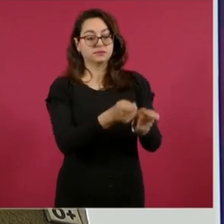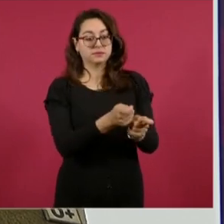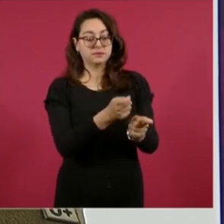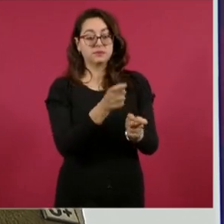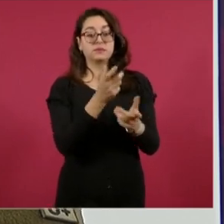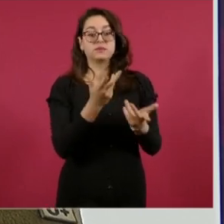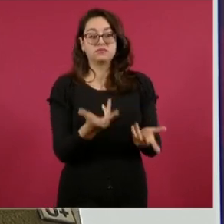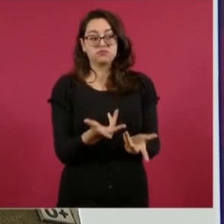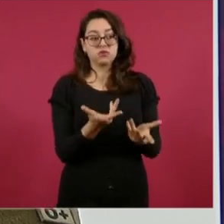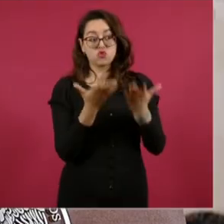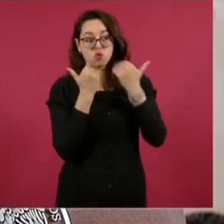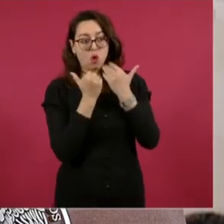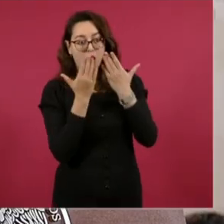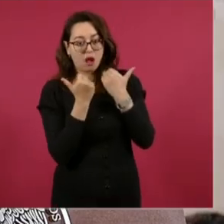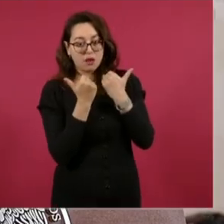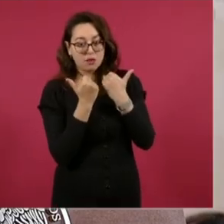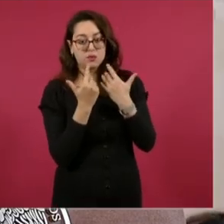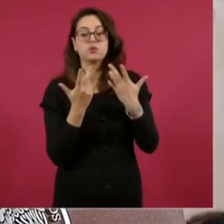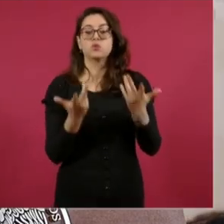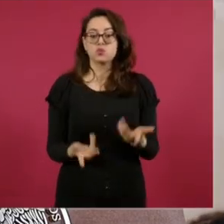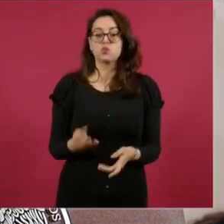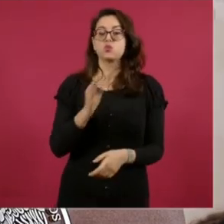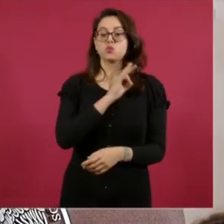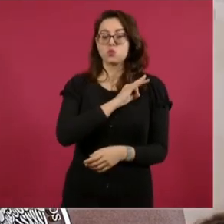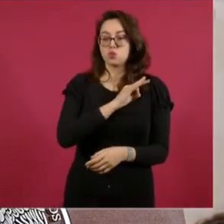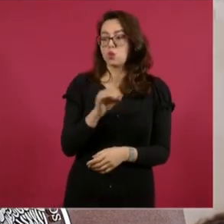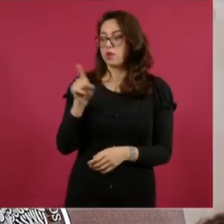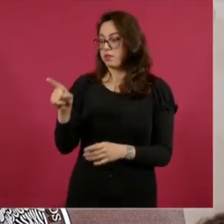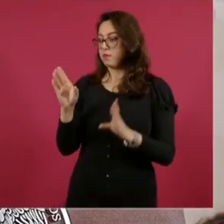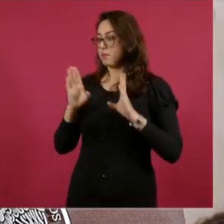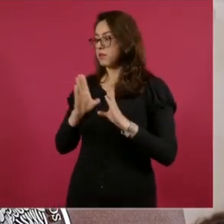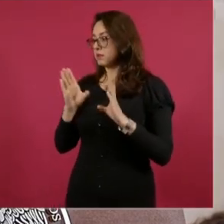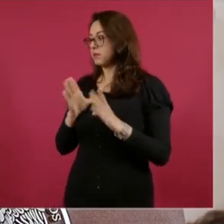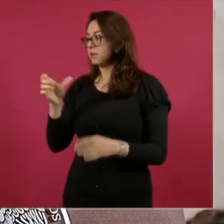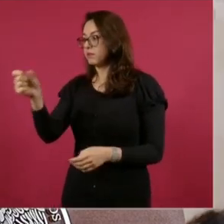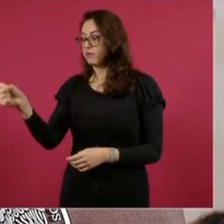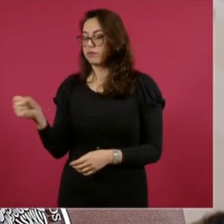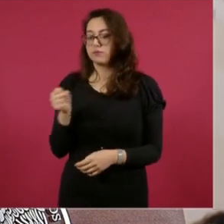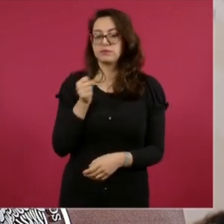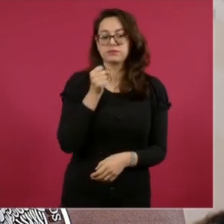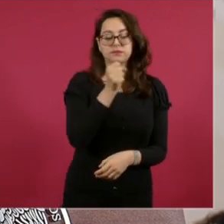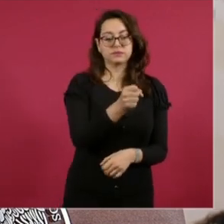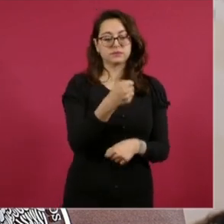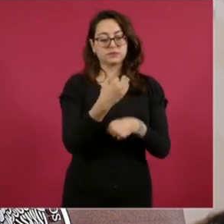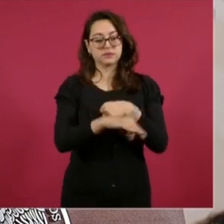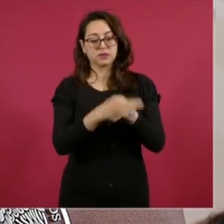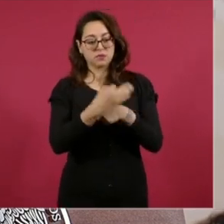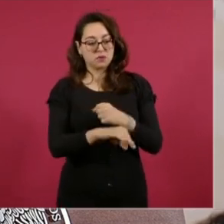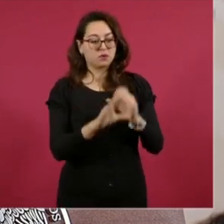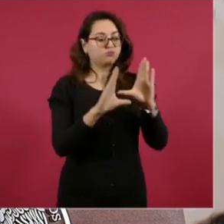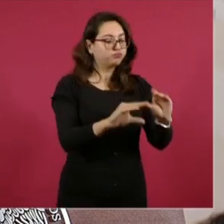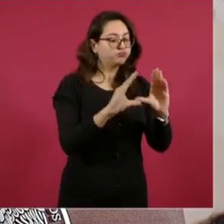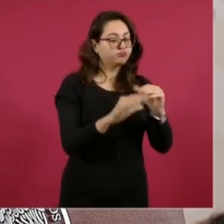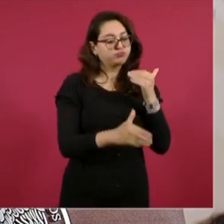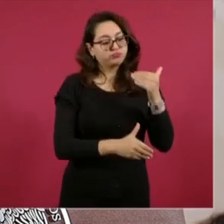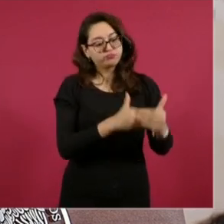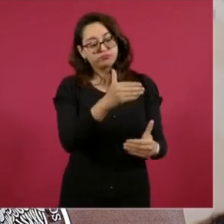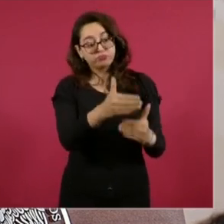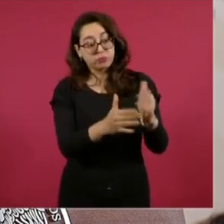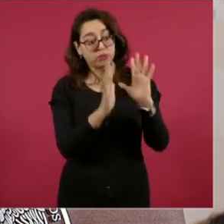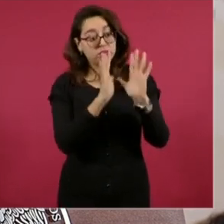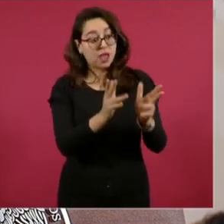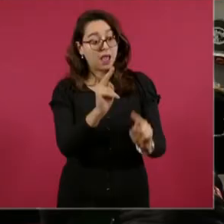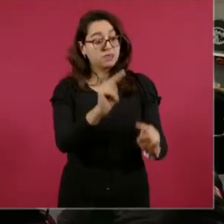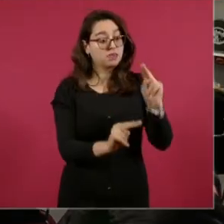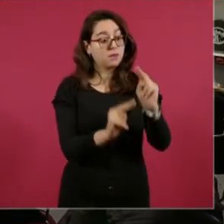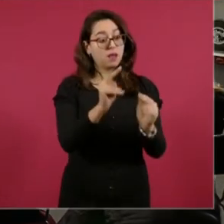que en tanto no exista se podrá designar uno del Ejército esperando el momento en que ya